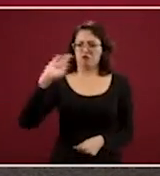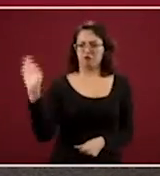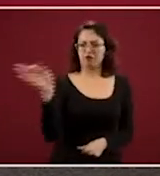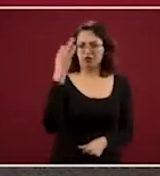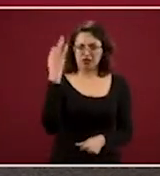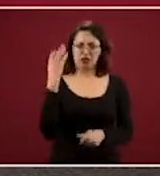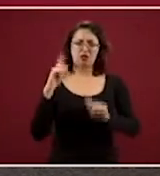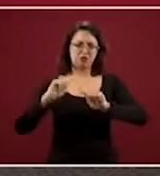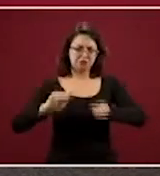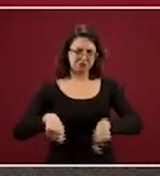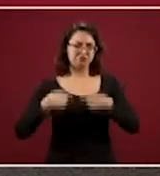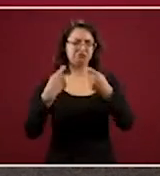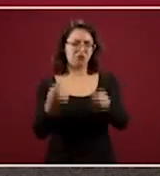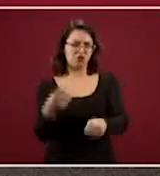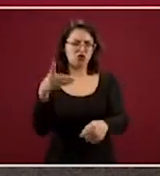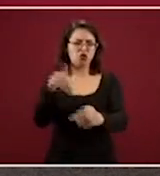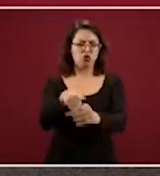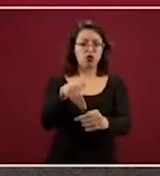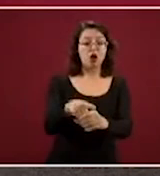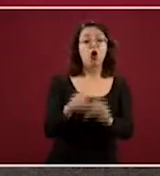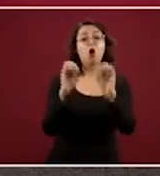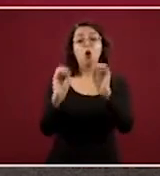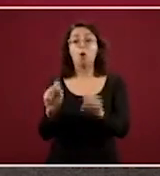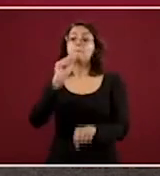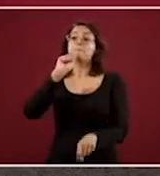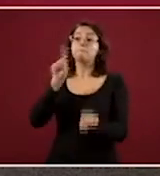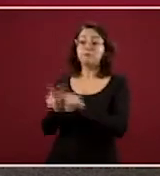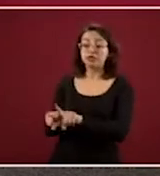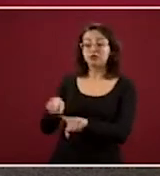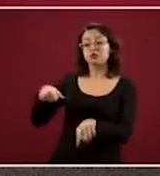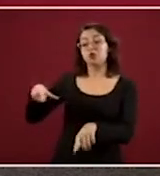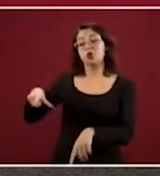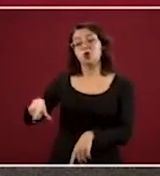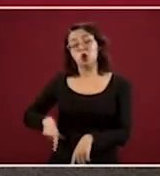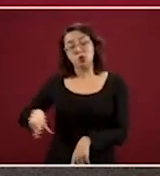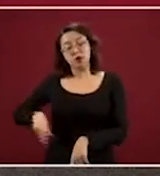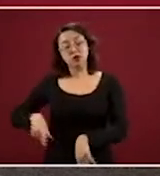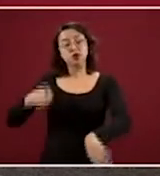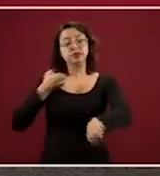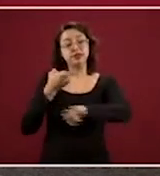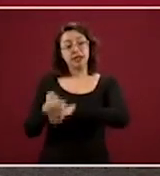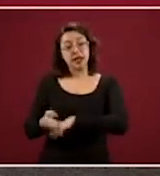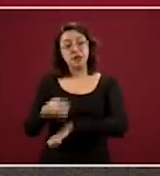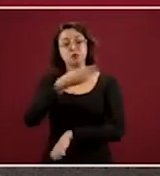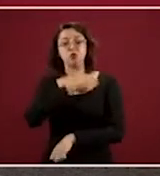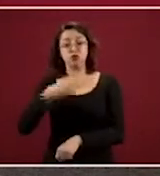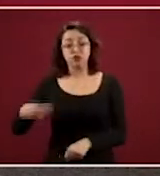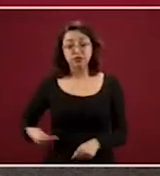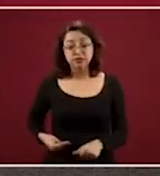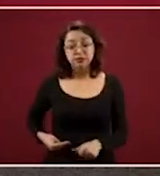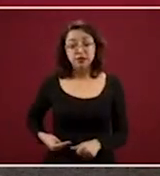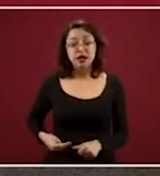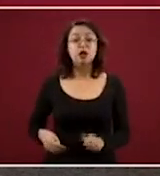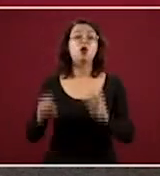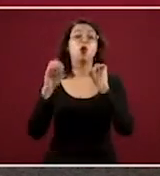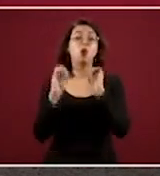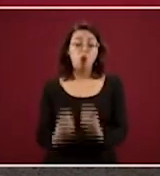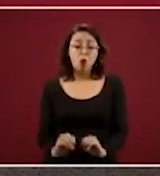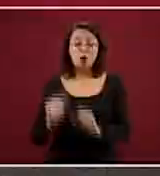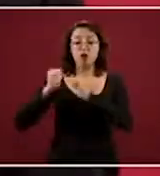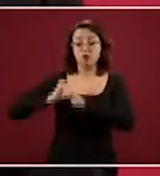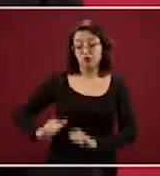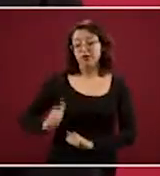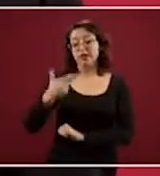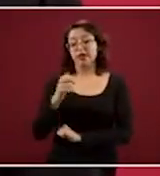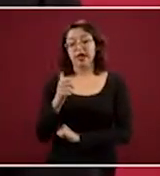o en terrenos que donan los gobiernos estatales, municipales o los ejidos y